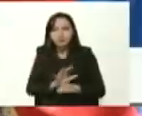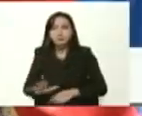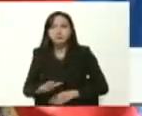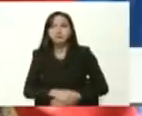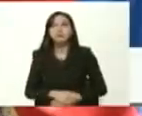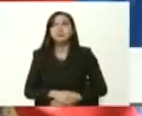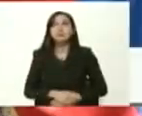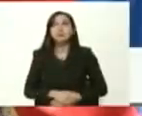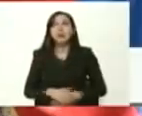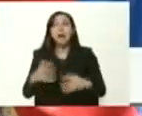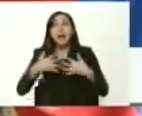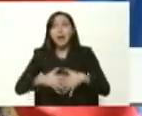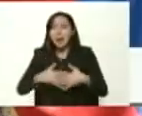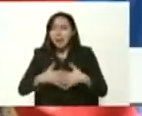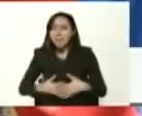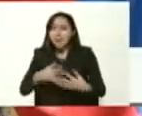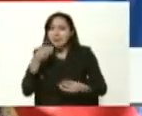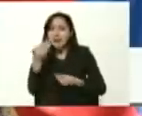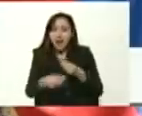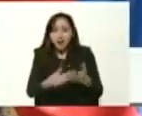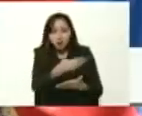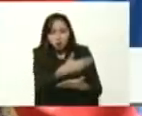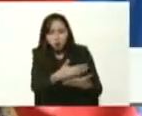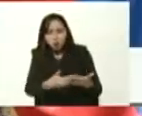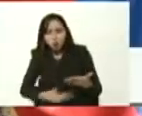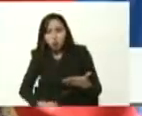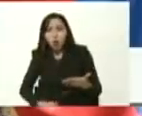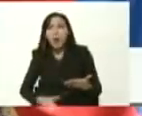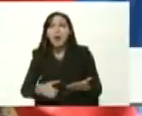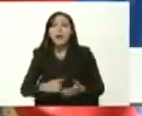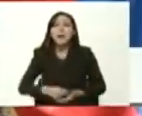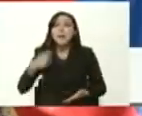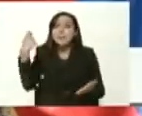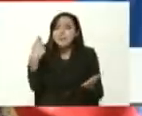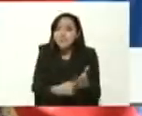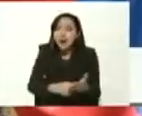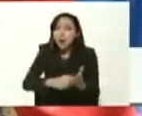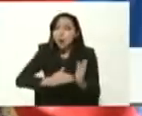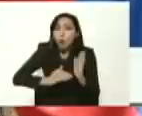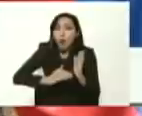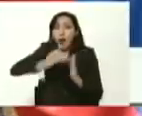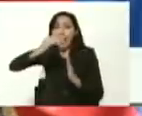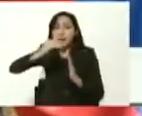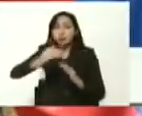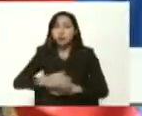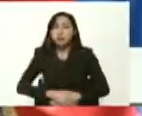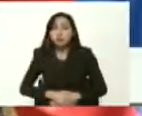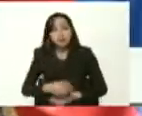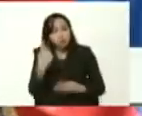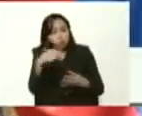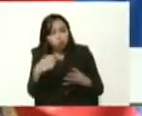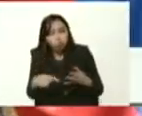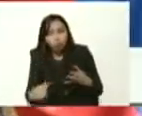Todas estas empresas facturaban con sobreprecio los insumos suministrados.